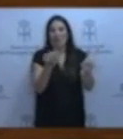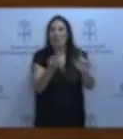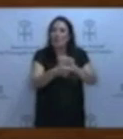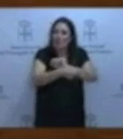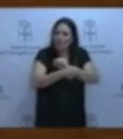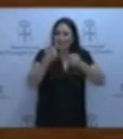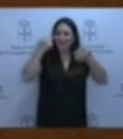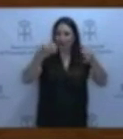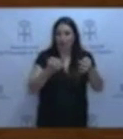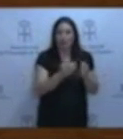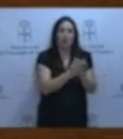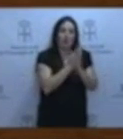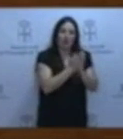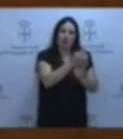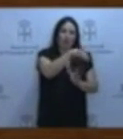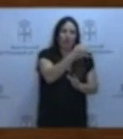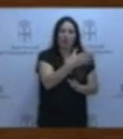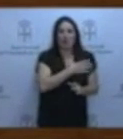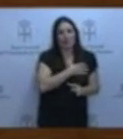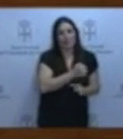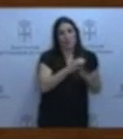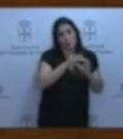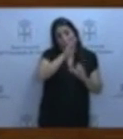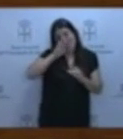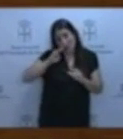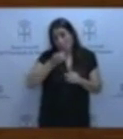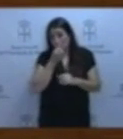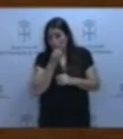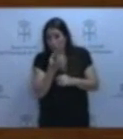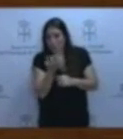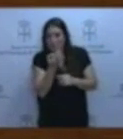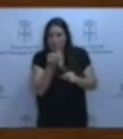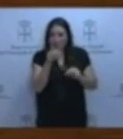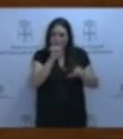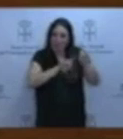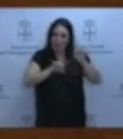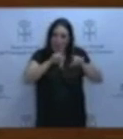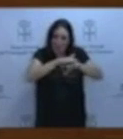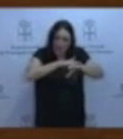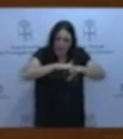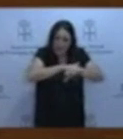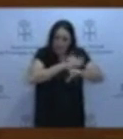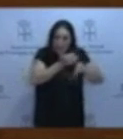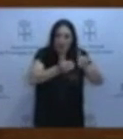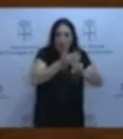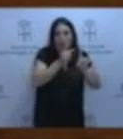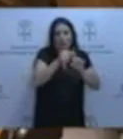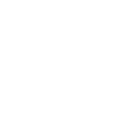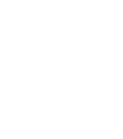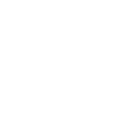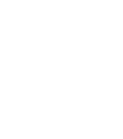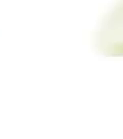sean valientes, señores del Partido Popular, señores del Partido Socialista, y que vayan a la raíz del problema para que evitemos la corrupción del mañana en Asturias.